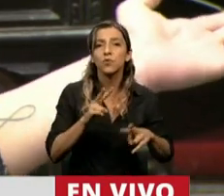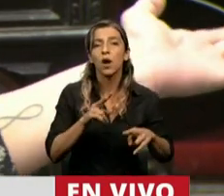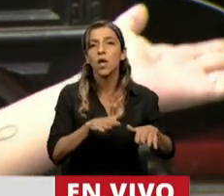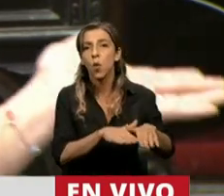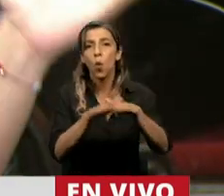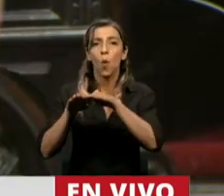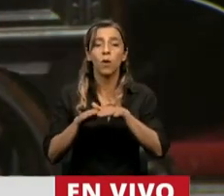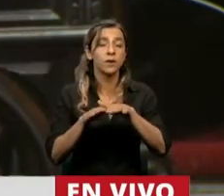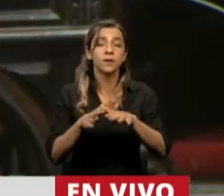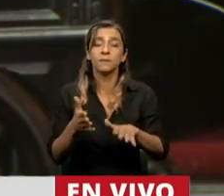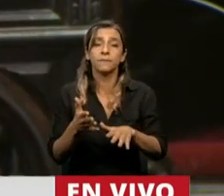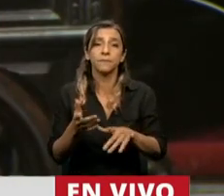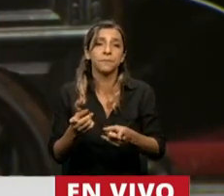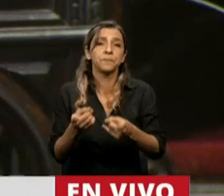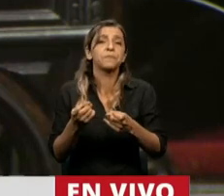de la riqueza, presidente.